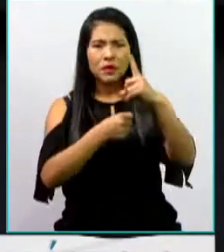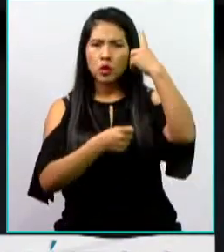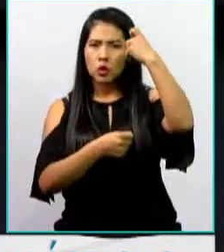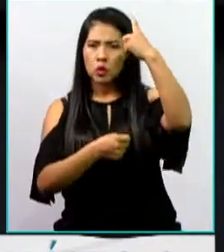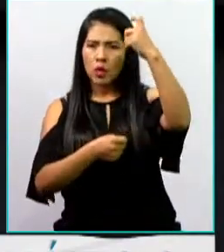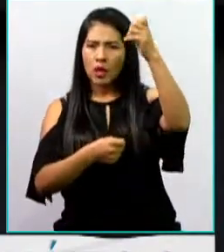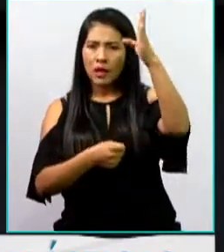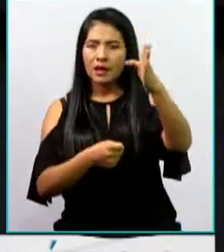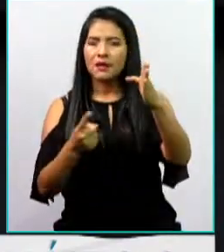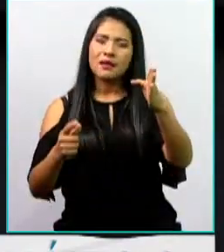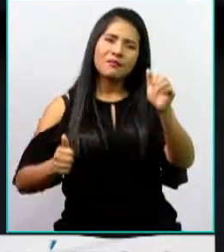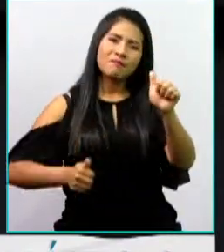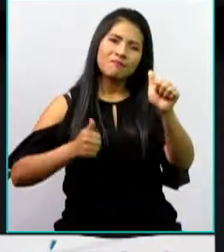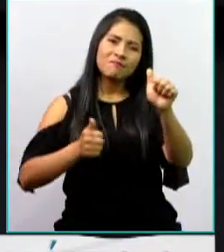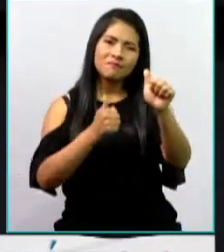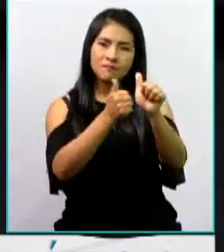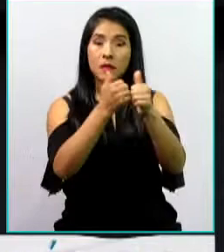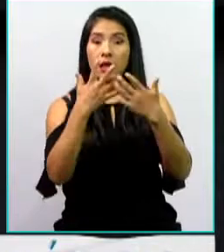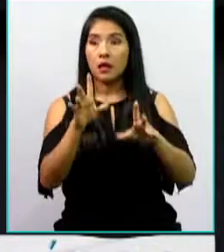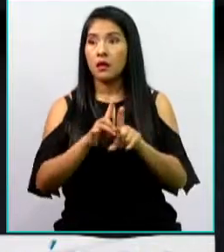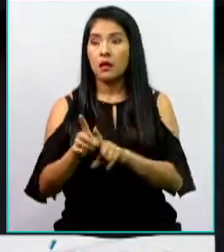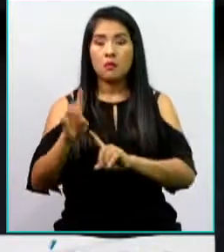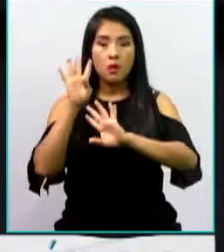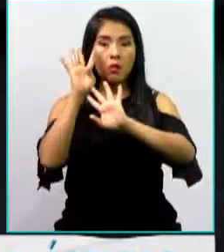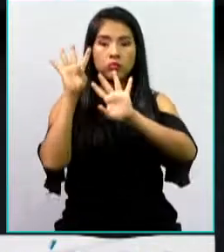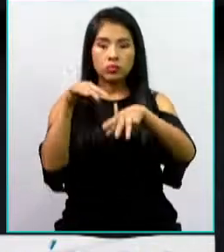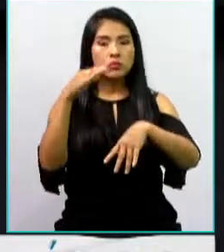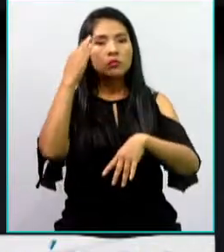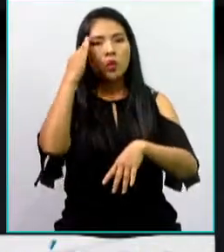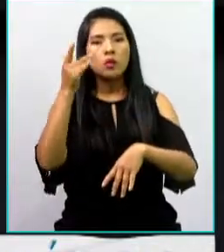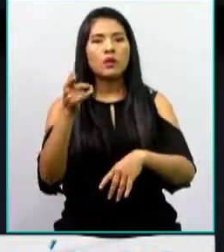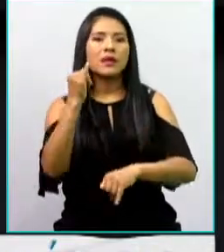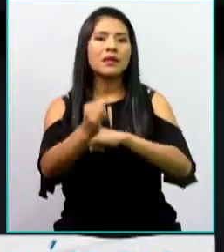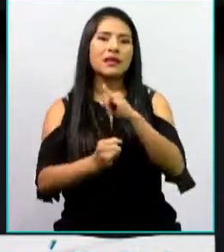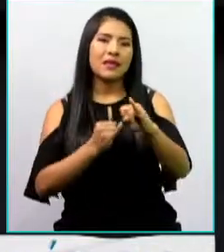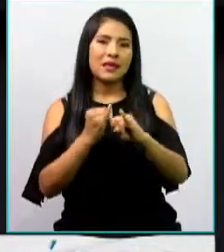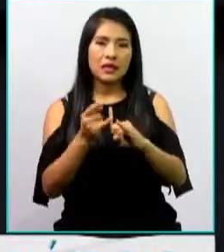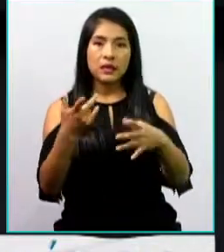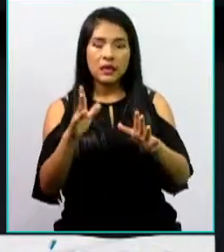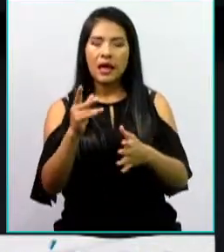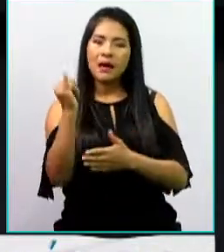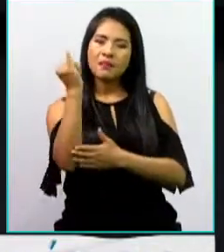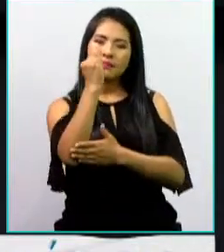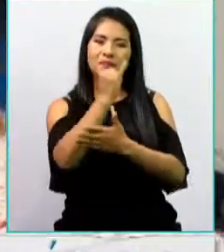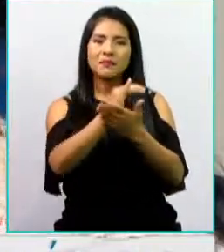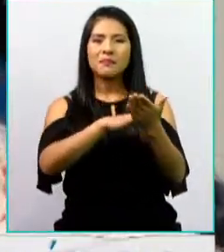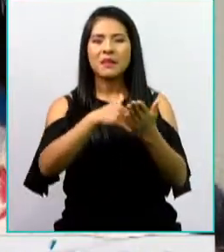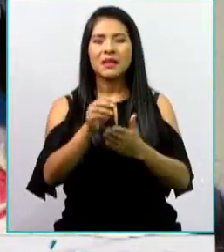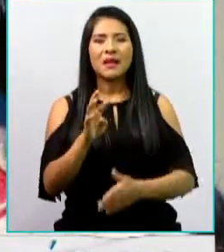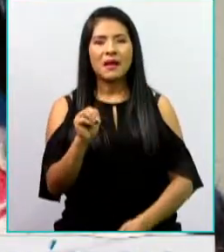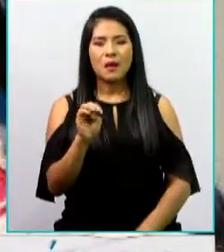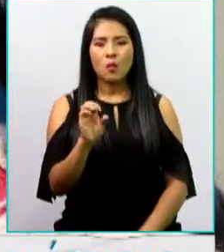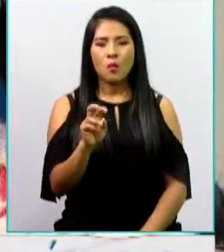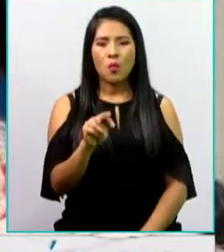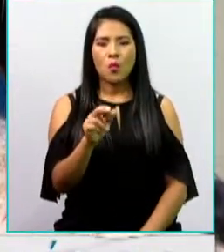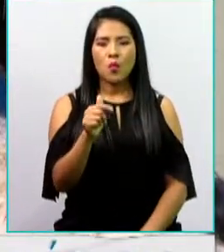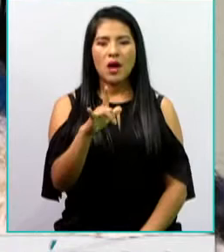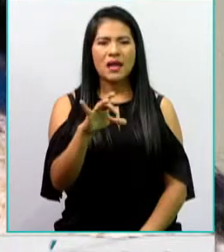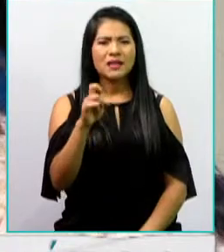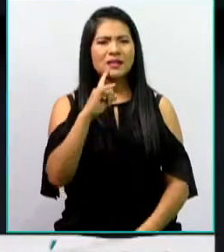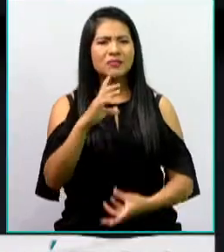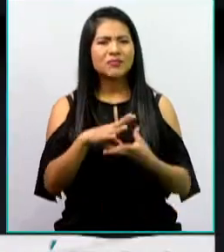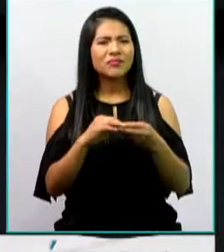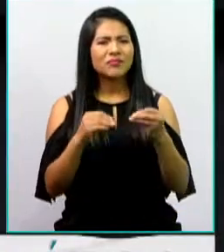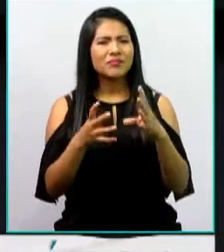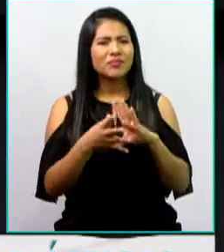la atención a nivel internacional de poder pintar a la Mona Lisa, pero con la vestimenta tradicional de las